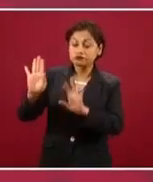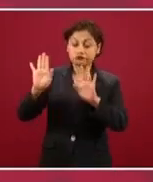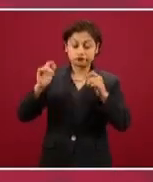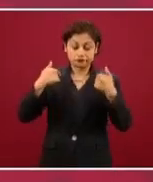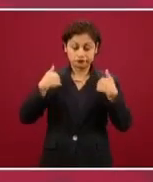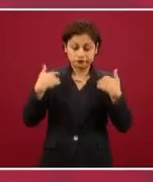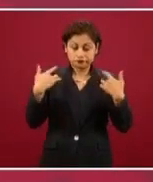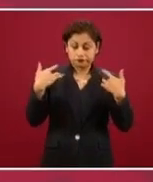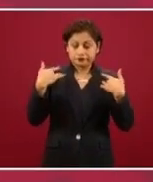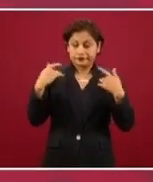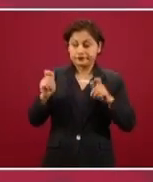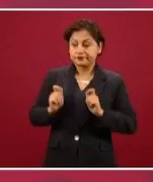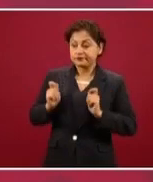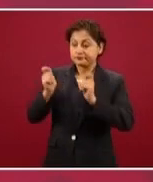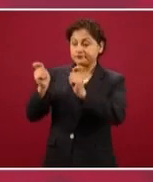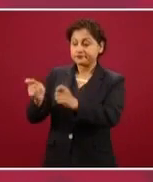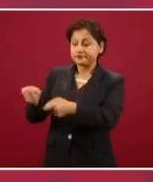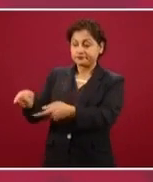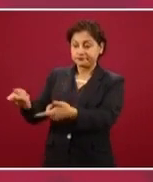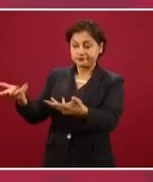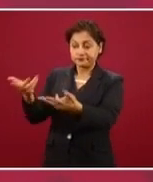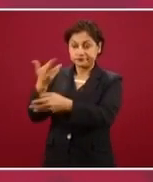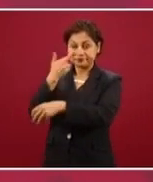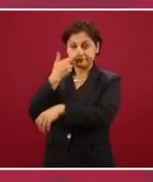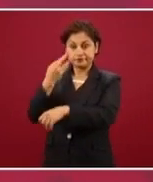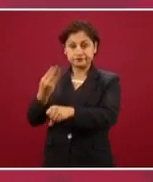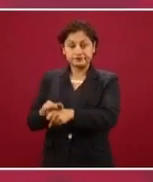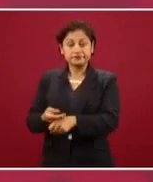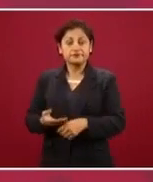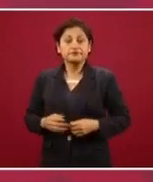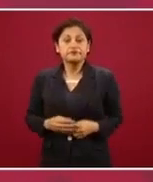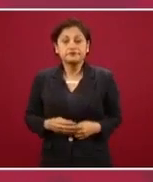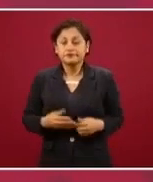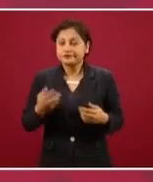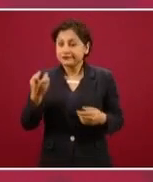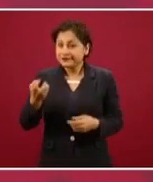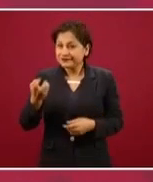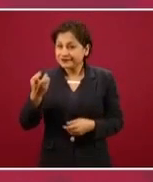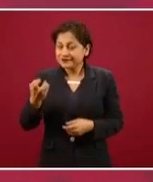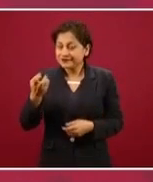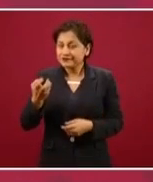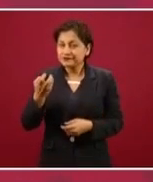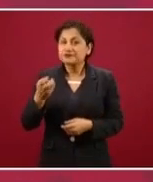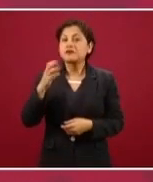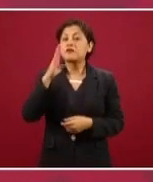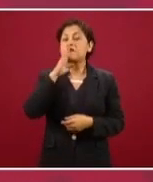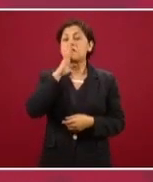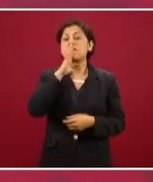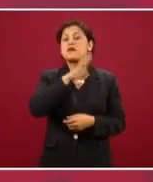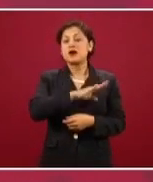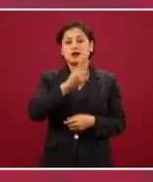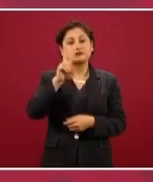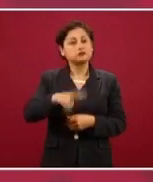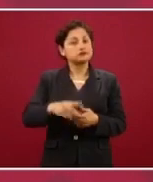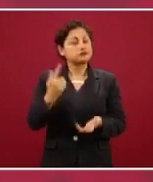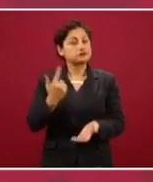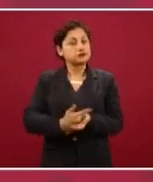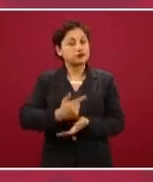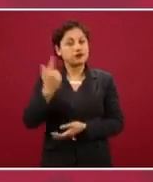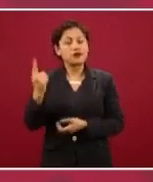Social. Tenemos problemas graves porque crecieron